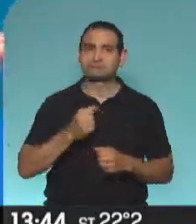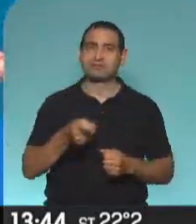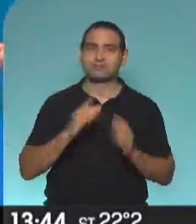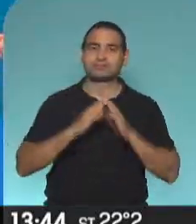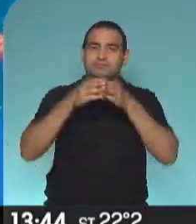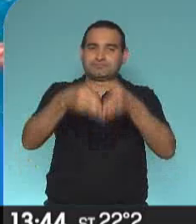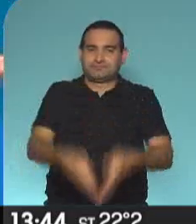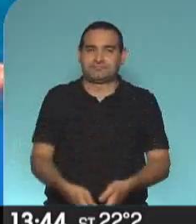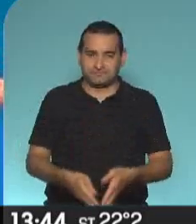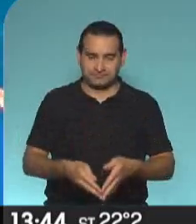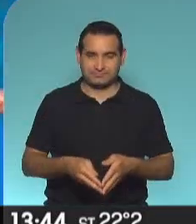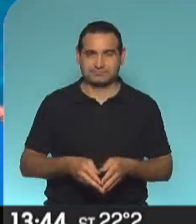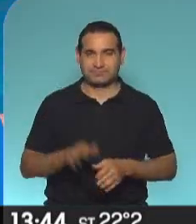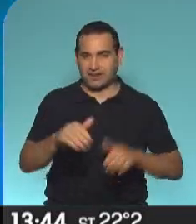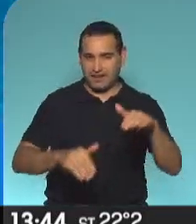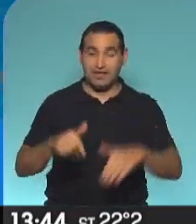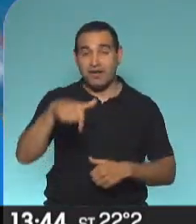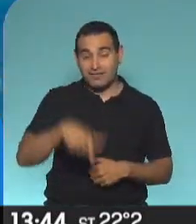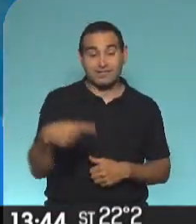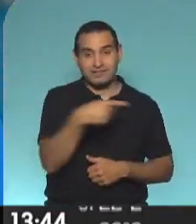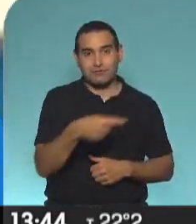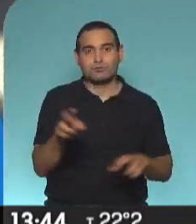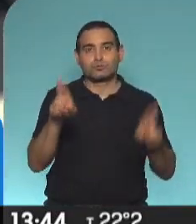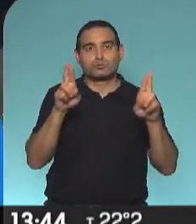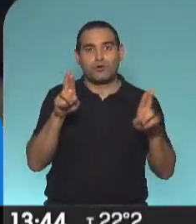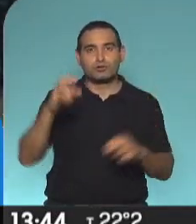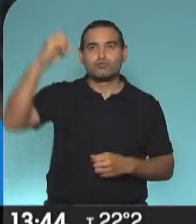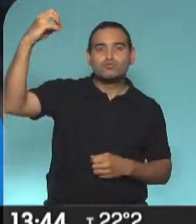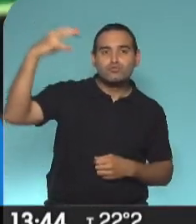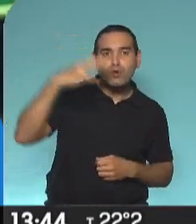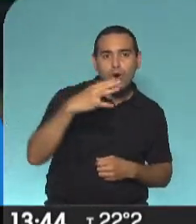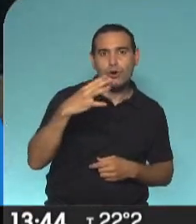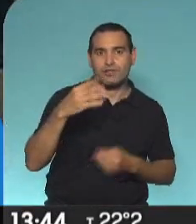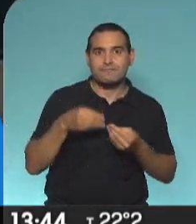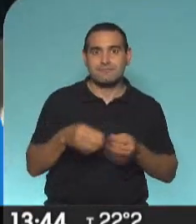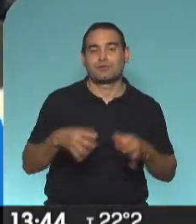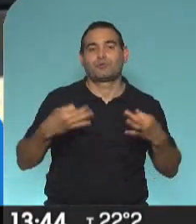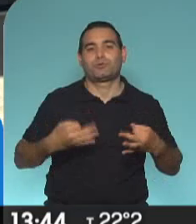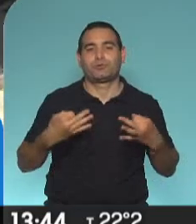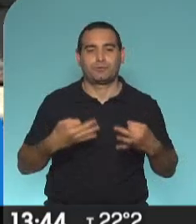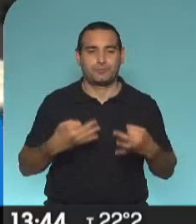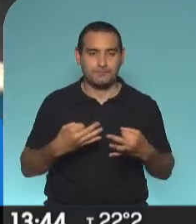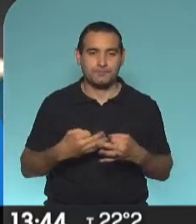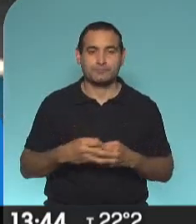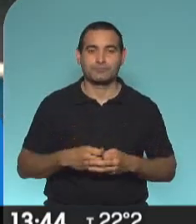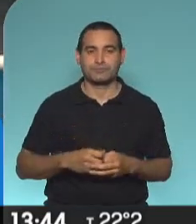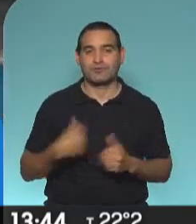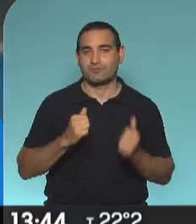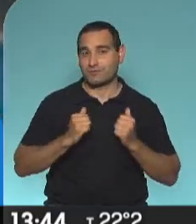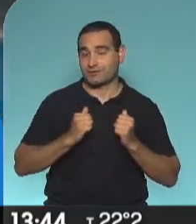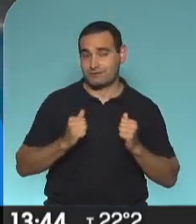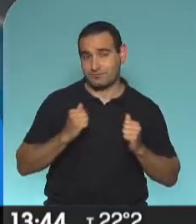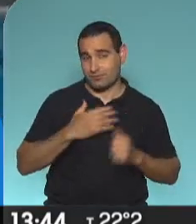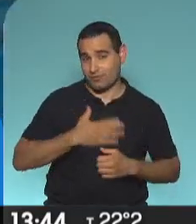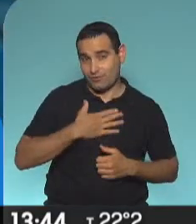primer chapuzón. Y bueno, hoy esta semana por suerte ha salido con sol y ha arrancado con mucha expectativa para